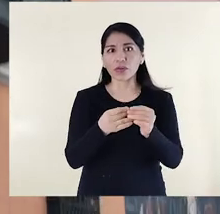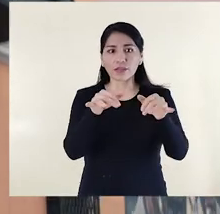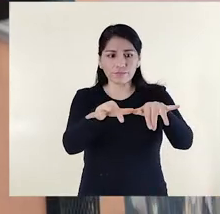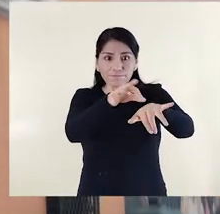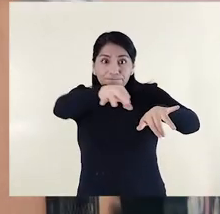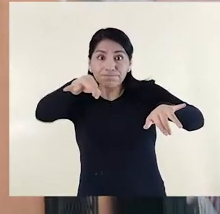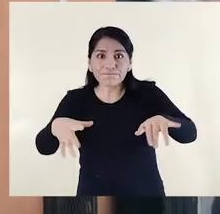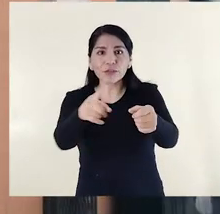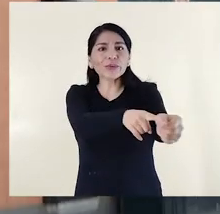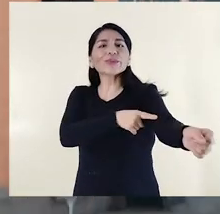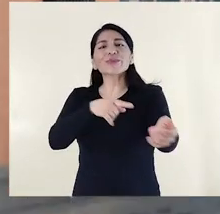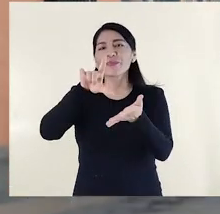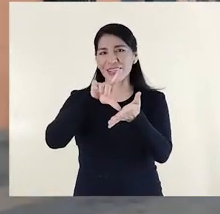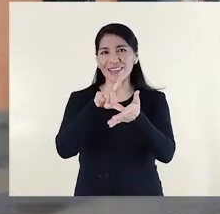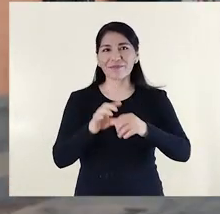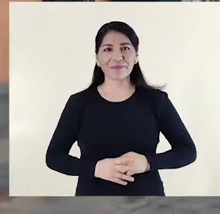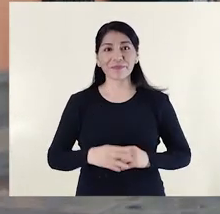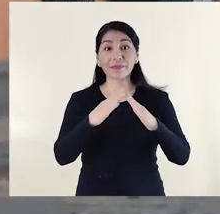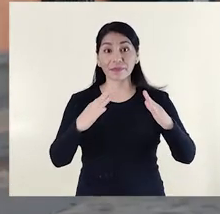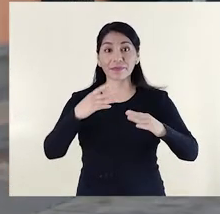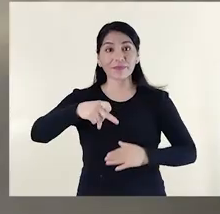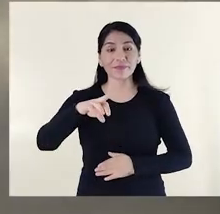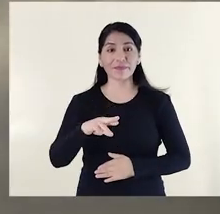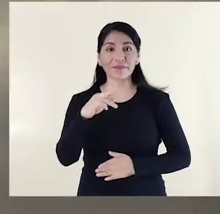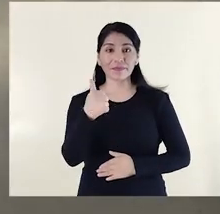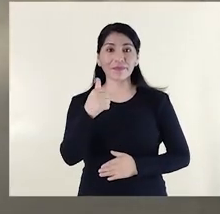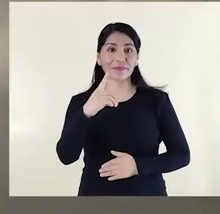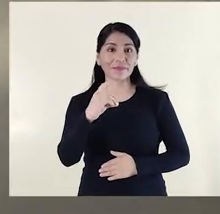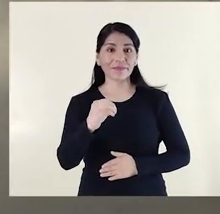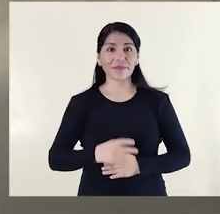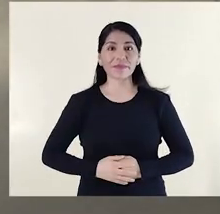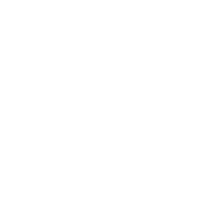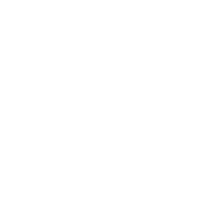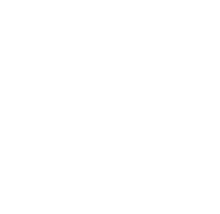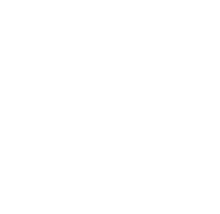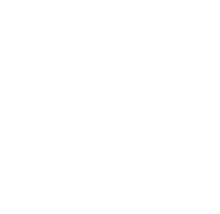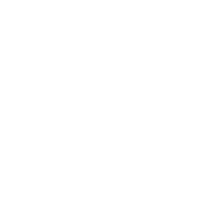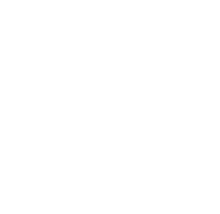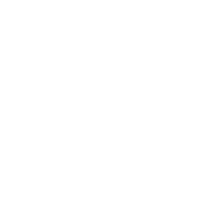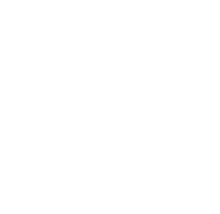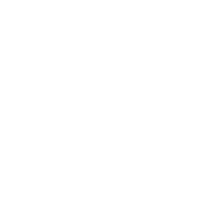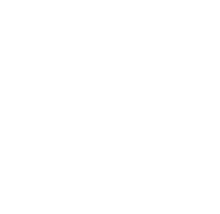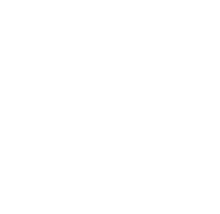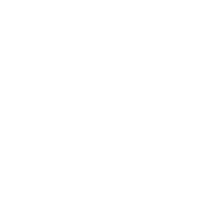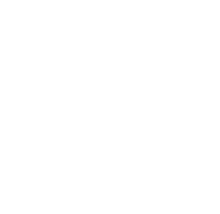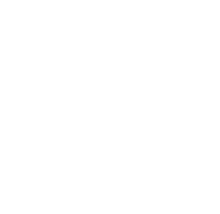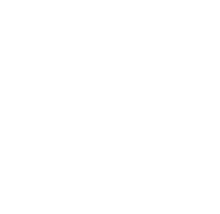de la arquitectura y costumbres de una Lima señorial. Casa Prado, nuestra Lima del Bicentenario.